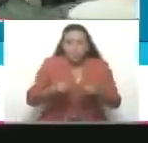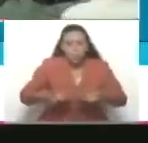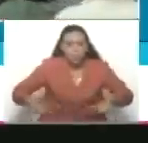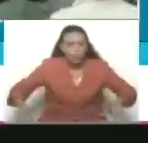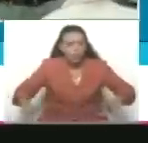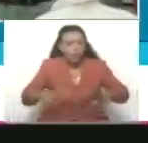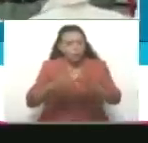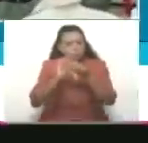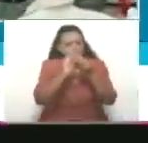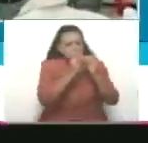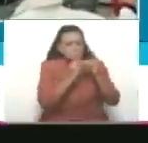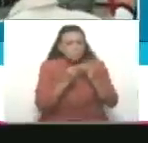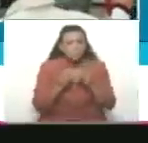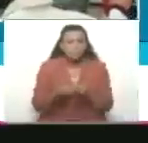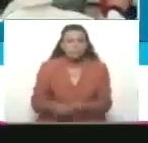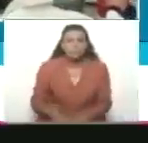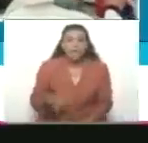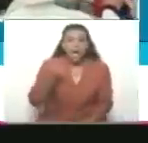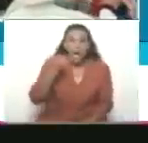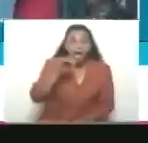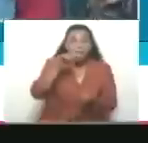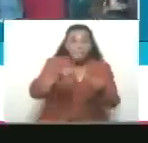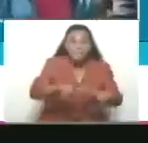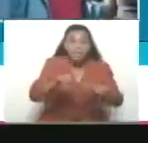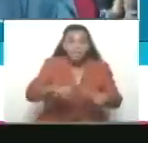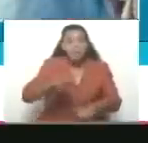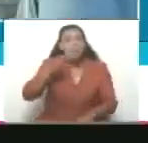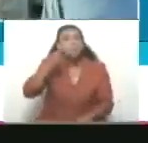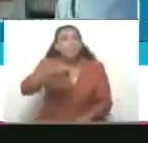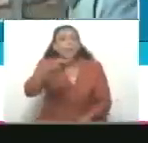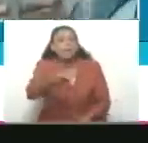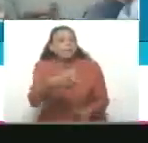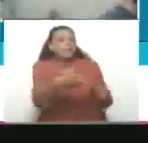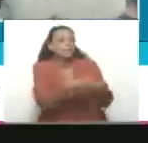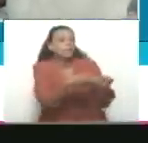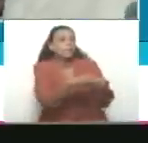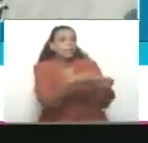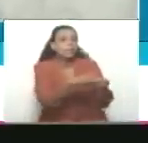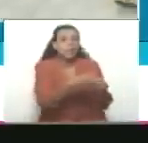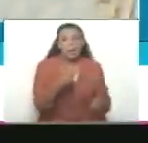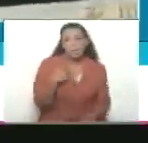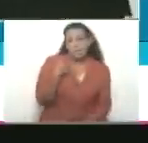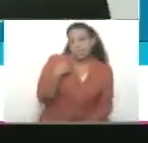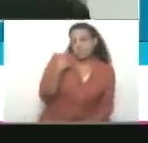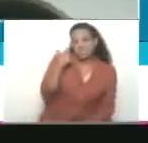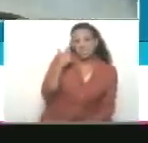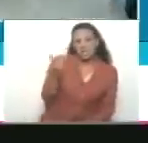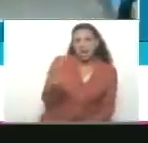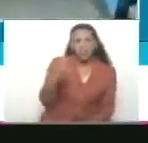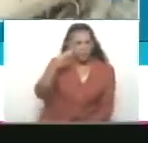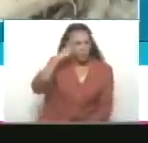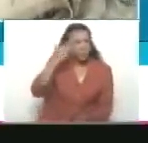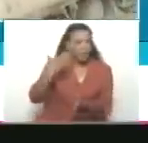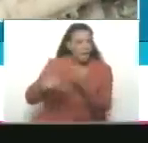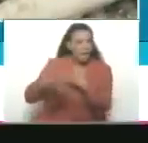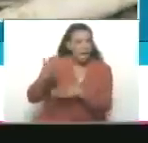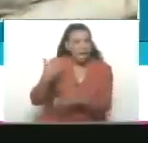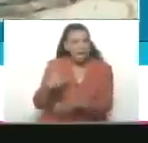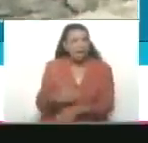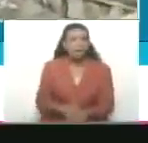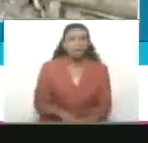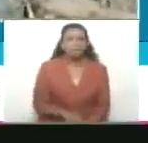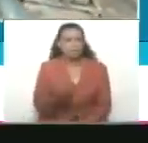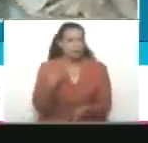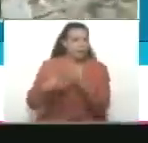después ahí mismo los politiqueros de siempre se presentaron allá ustedes se acuerdan verdad